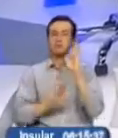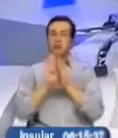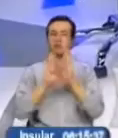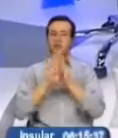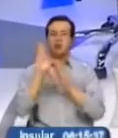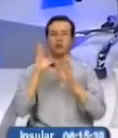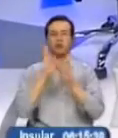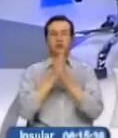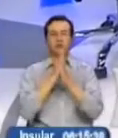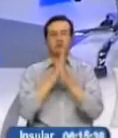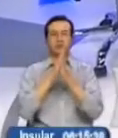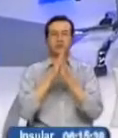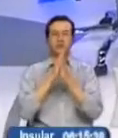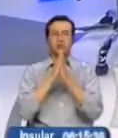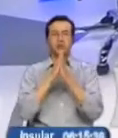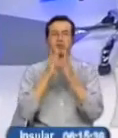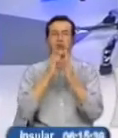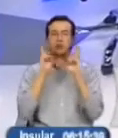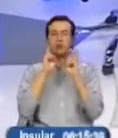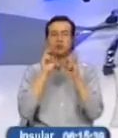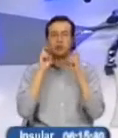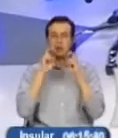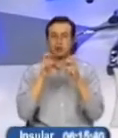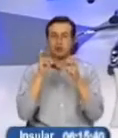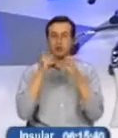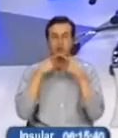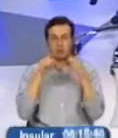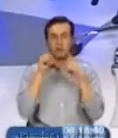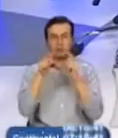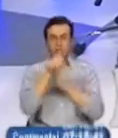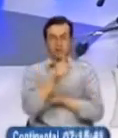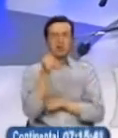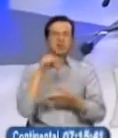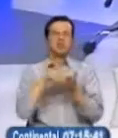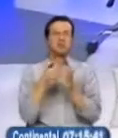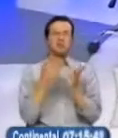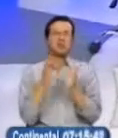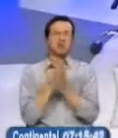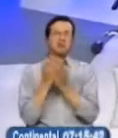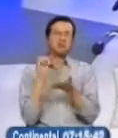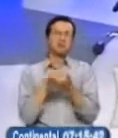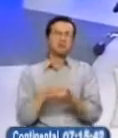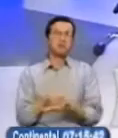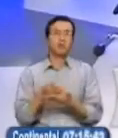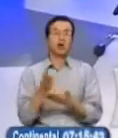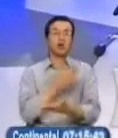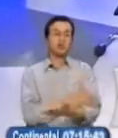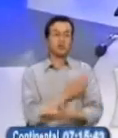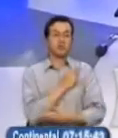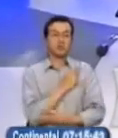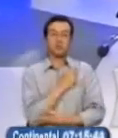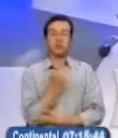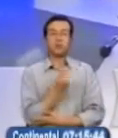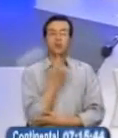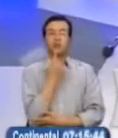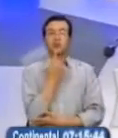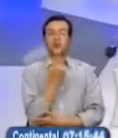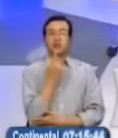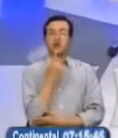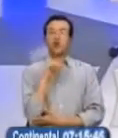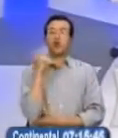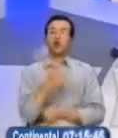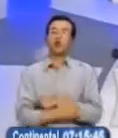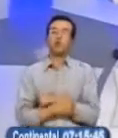en publicaciones en revistas indexadas. ¿Y qué significa esto para que entienda la sociedad? Antes teníamos una universidad que lo único que hacía es